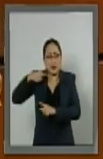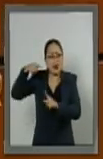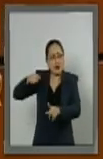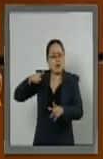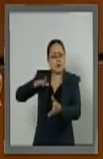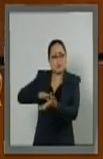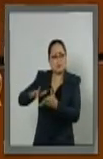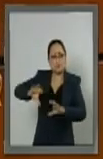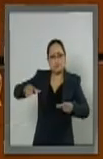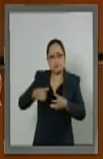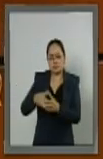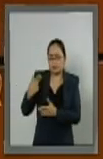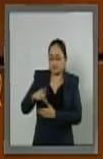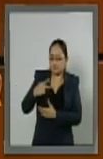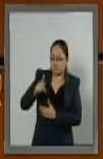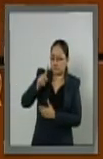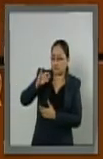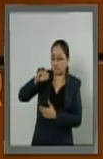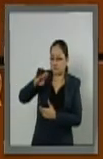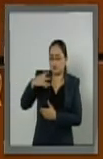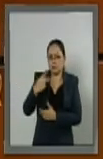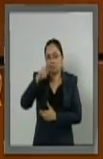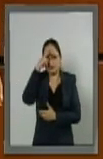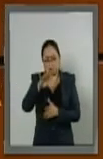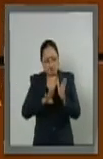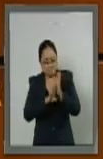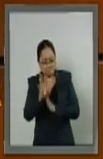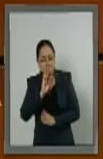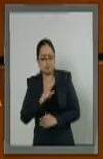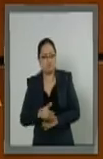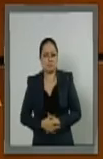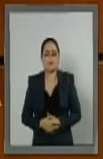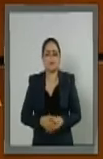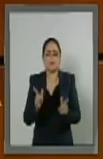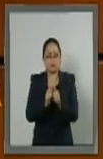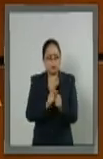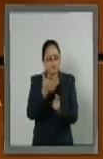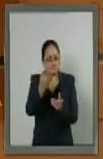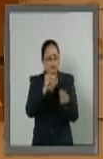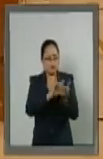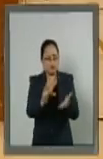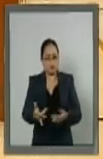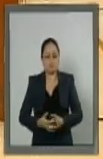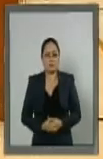contribución del crecimiento del Producto Interno Bruto de nuestro país. Es cuanto. Muchas